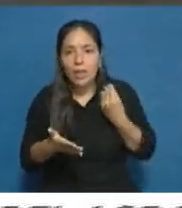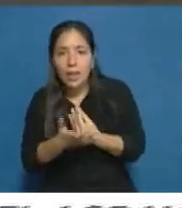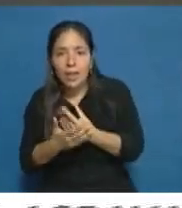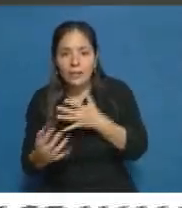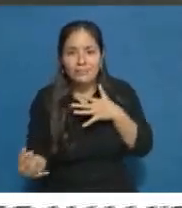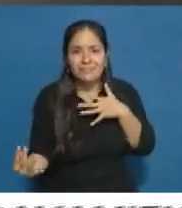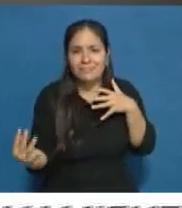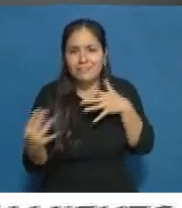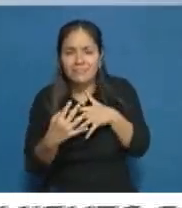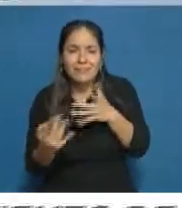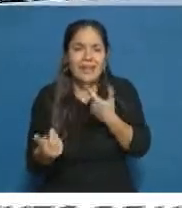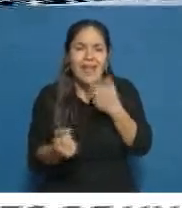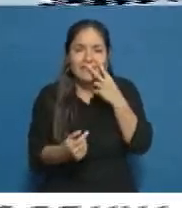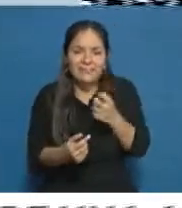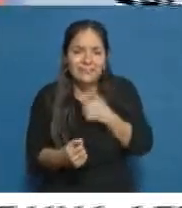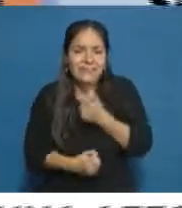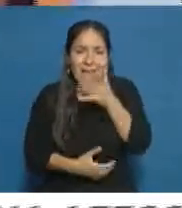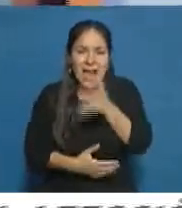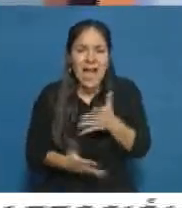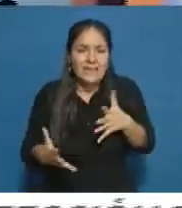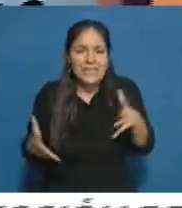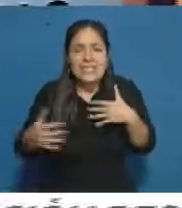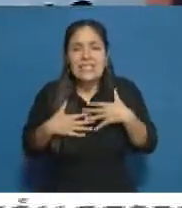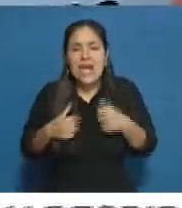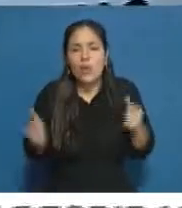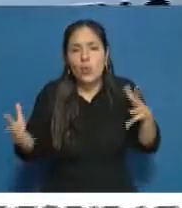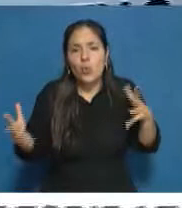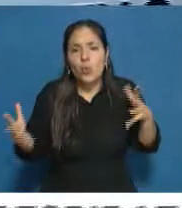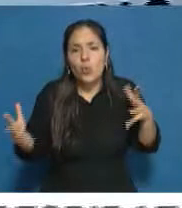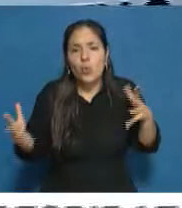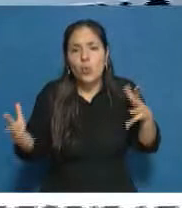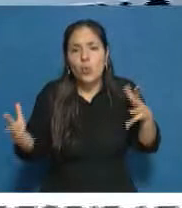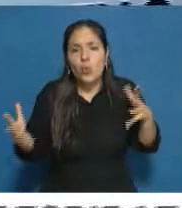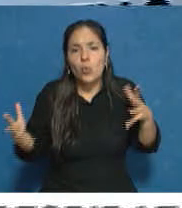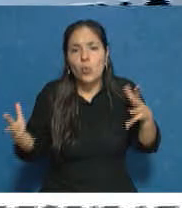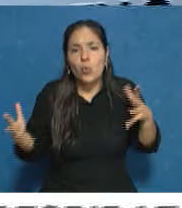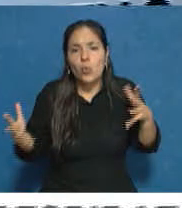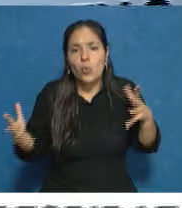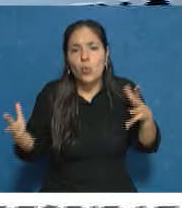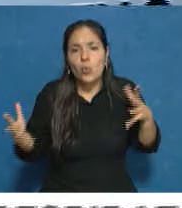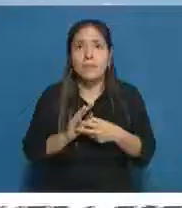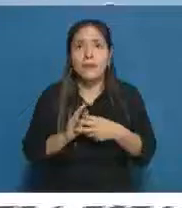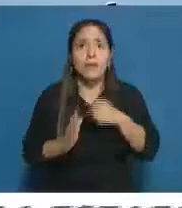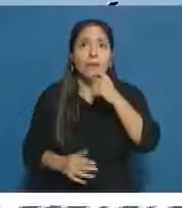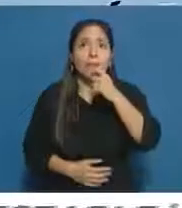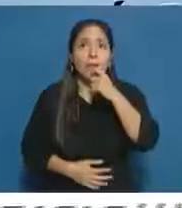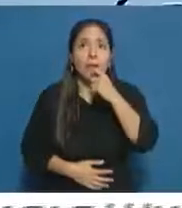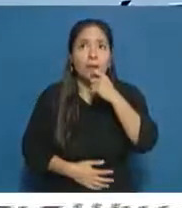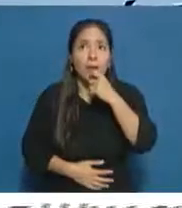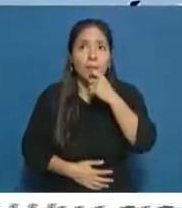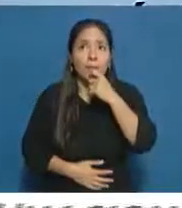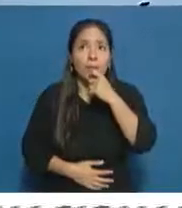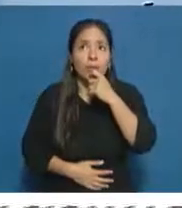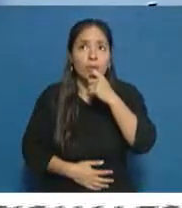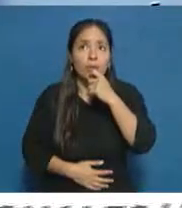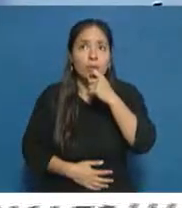veamos el detalle, Dani, con respecto a lo que sucede, cuáles son los efectos en el organismo, esto que decimos del material radiactivo y los